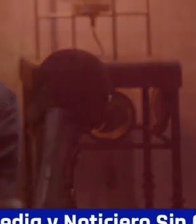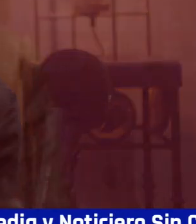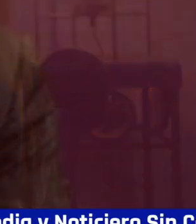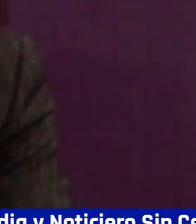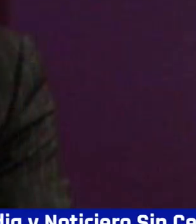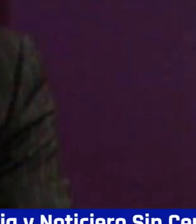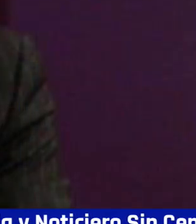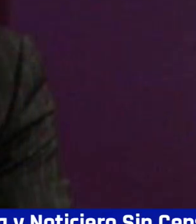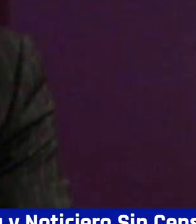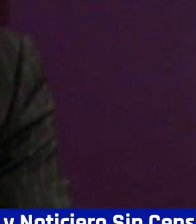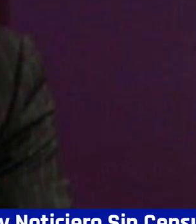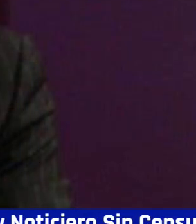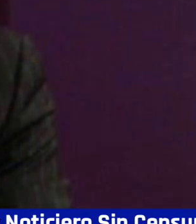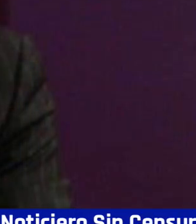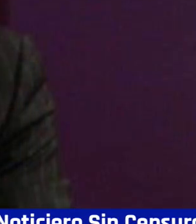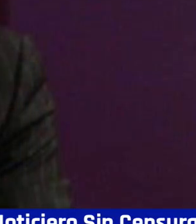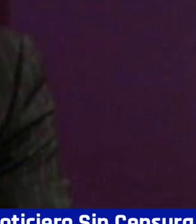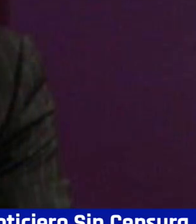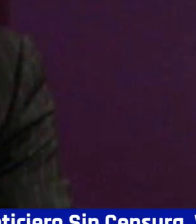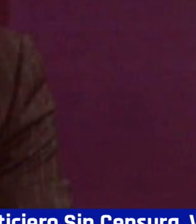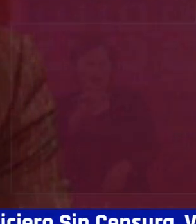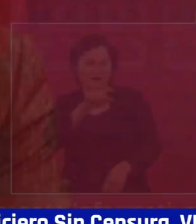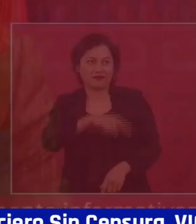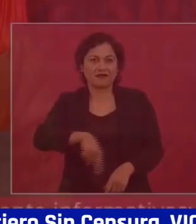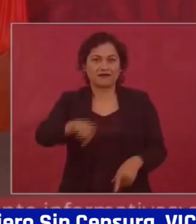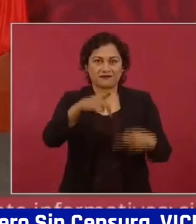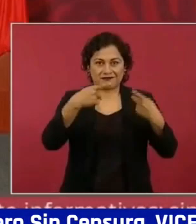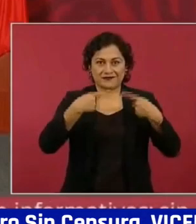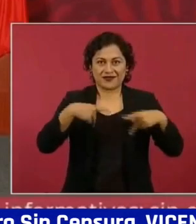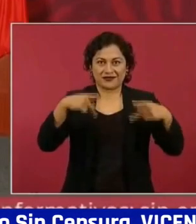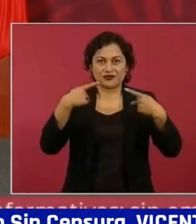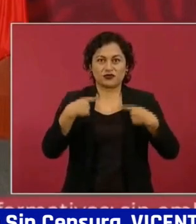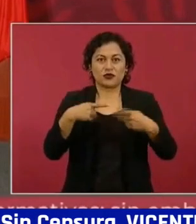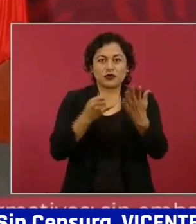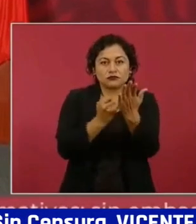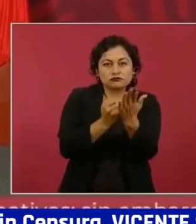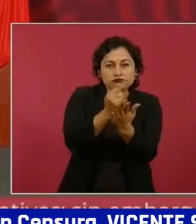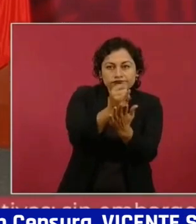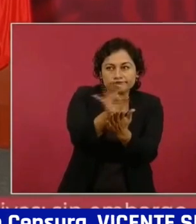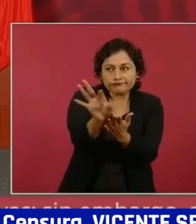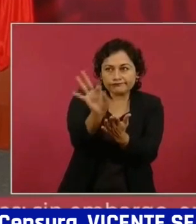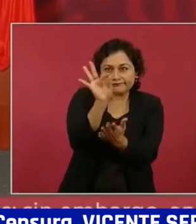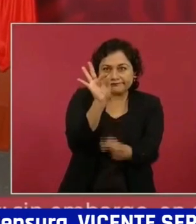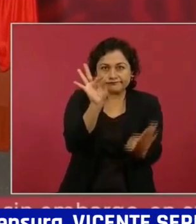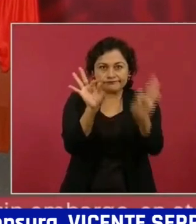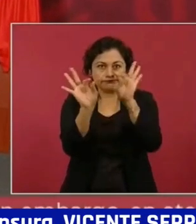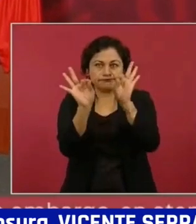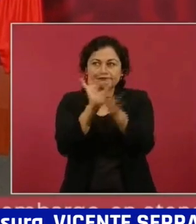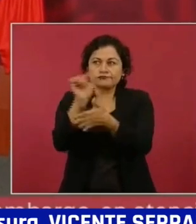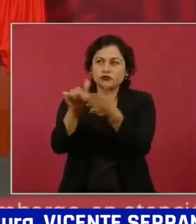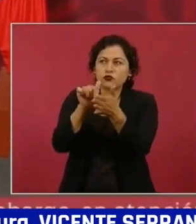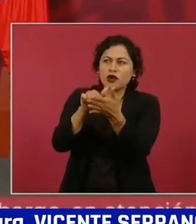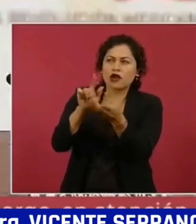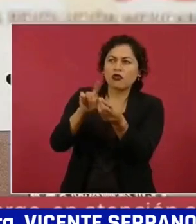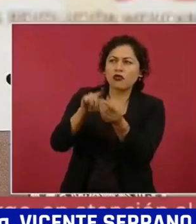un principio: no utilicen mi nombre para litigar estos casos. Me lo